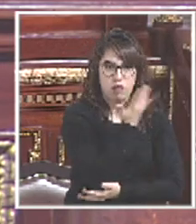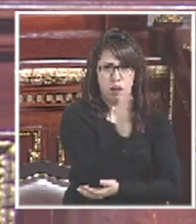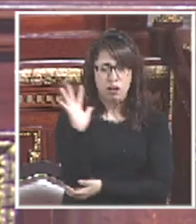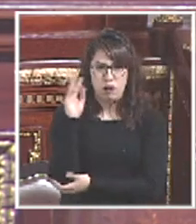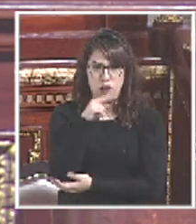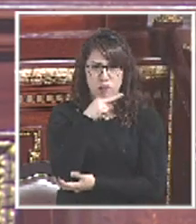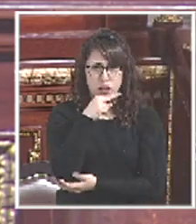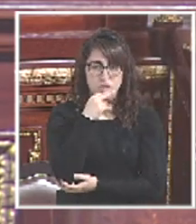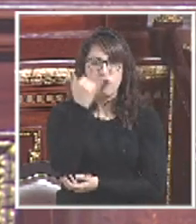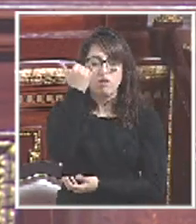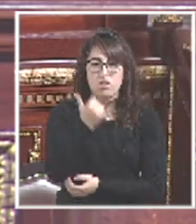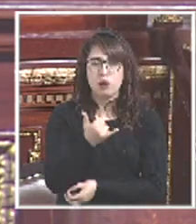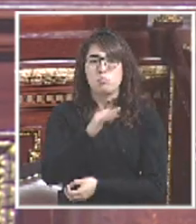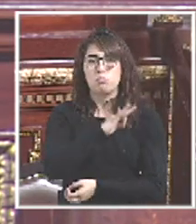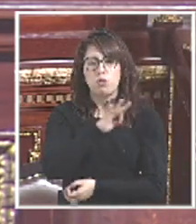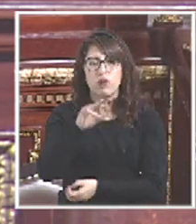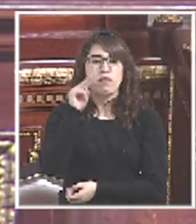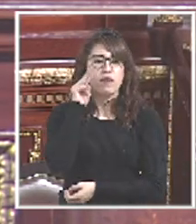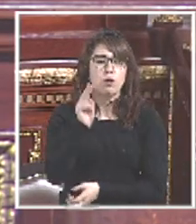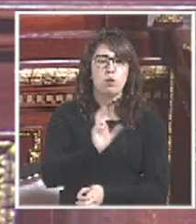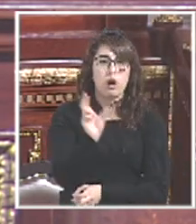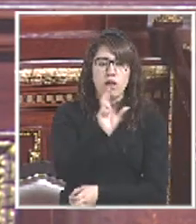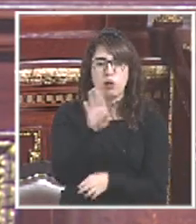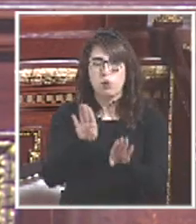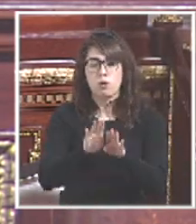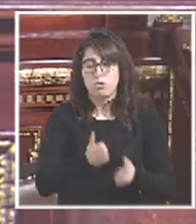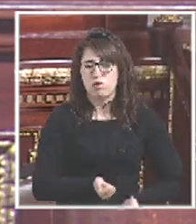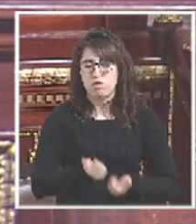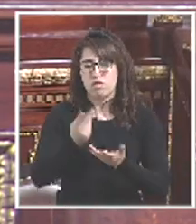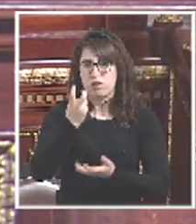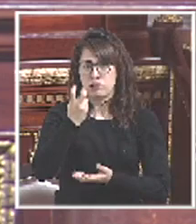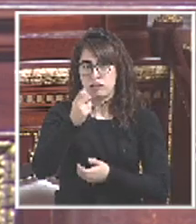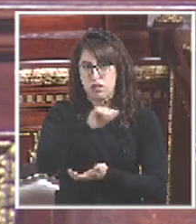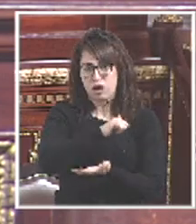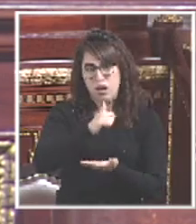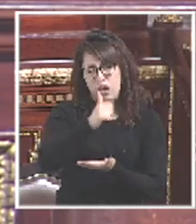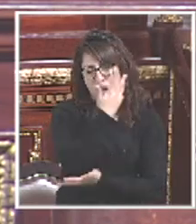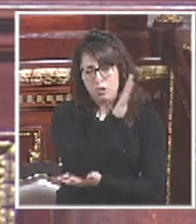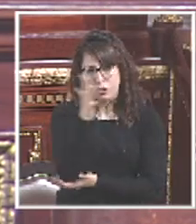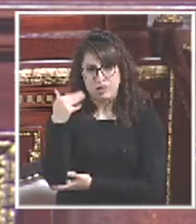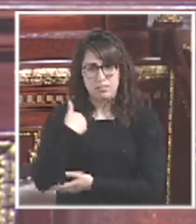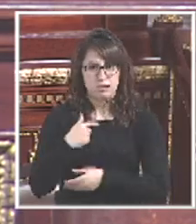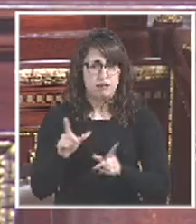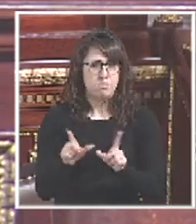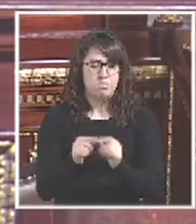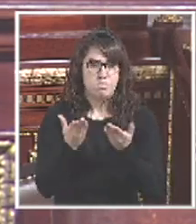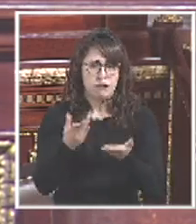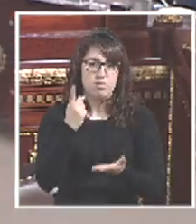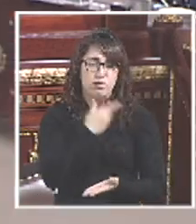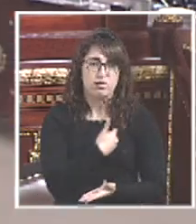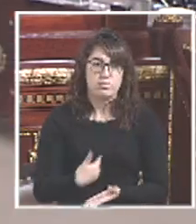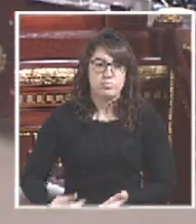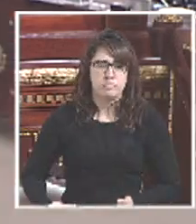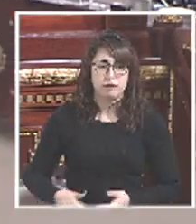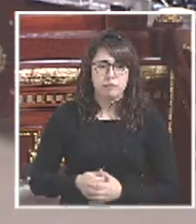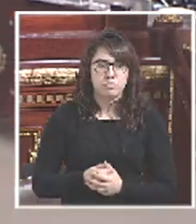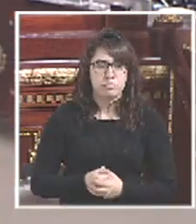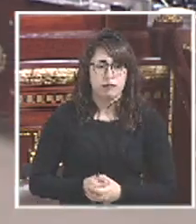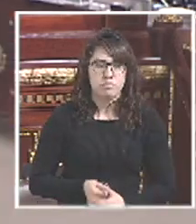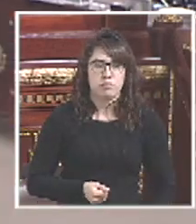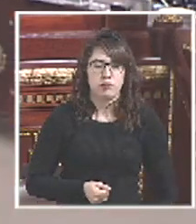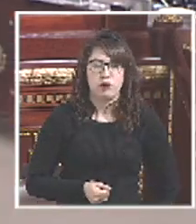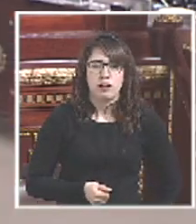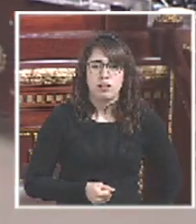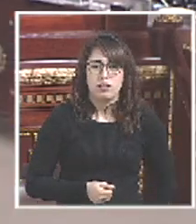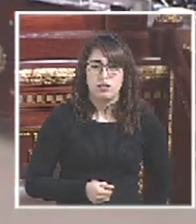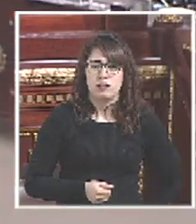los centros de acopio y recolección. Es cuanto, diputada presidenta. Gracias, diputada.